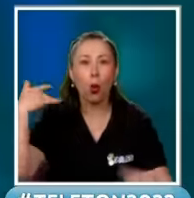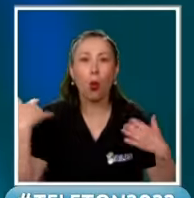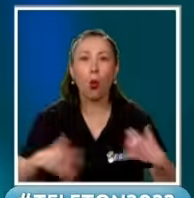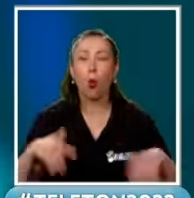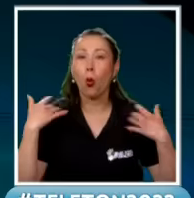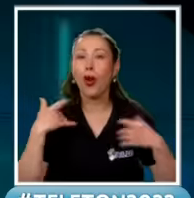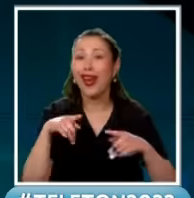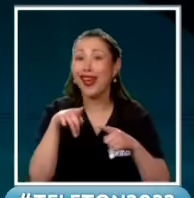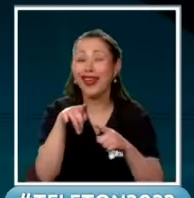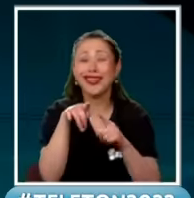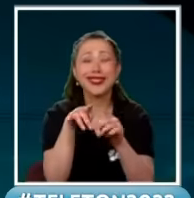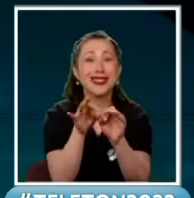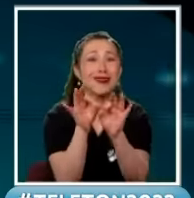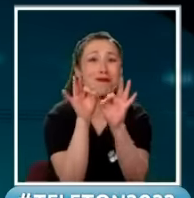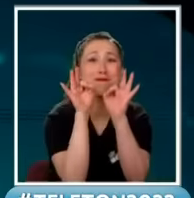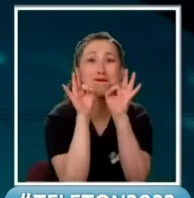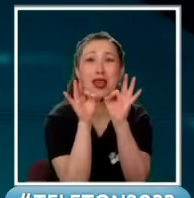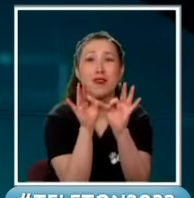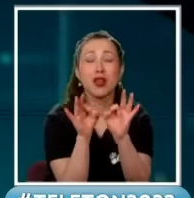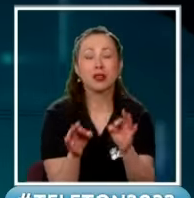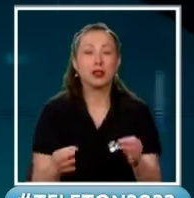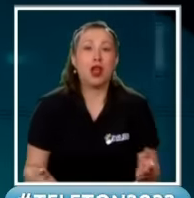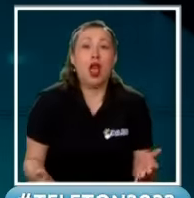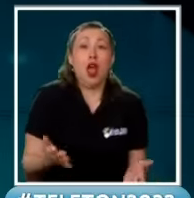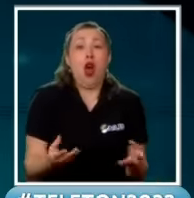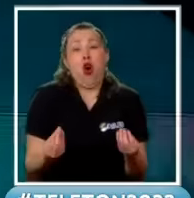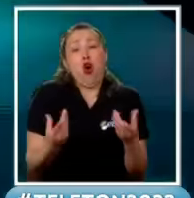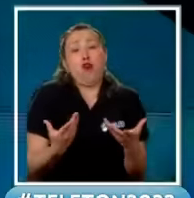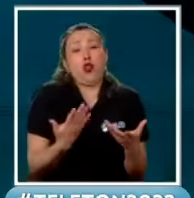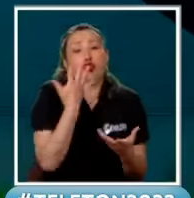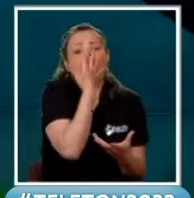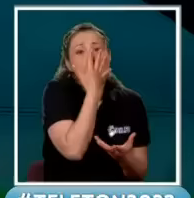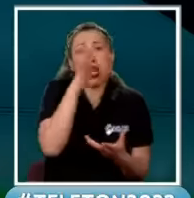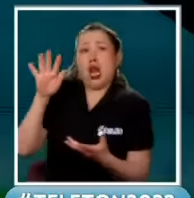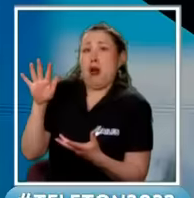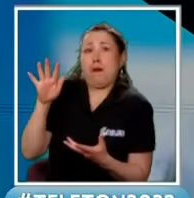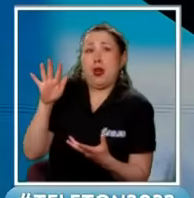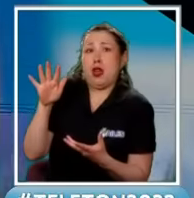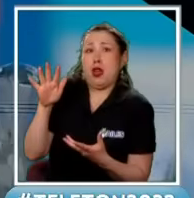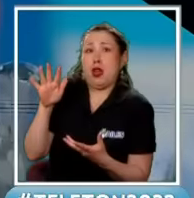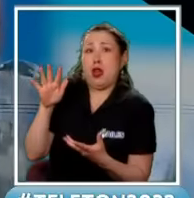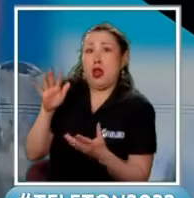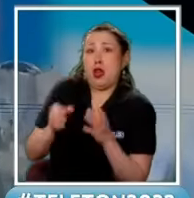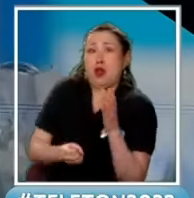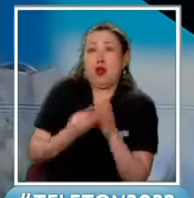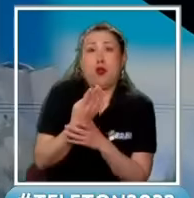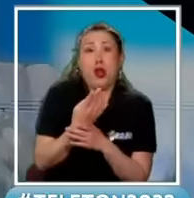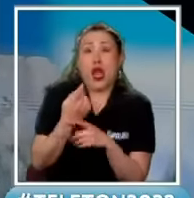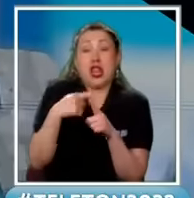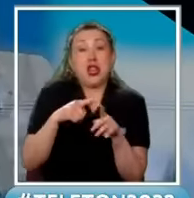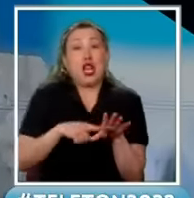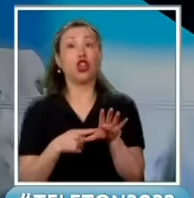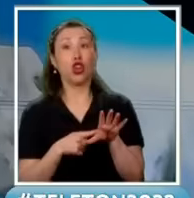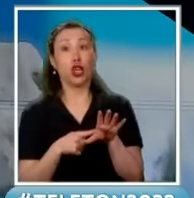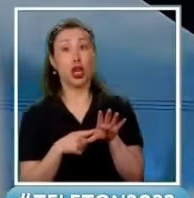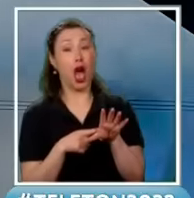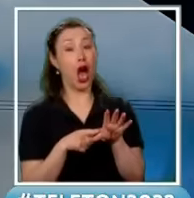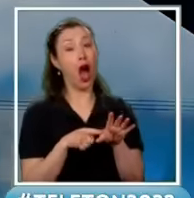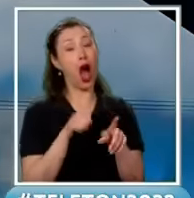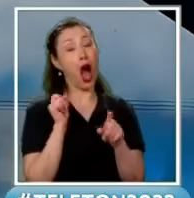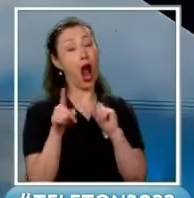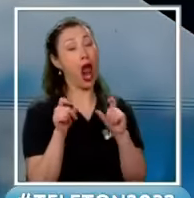Eres extraordinario. Claro, soy Stefan Kramer. Deluxe HD. Tecnología